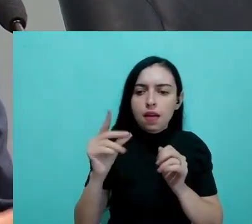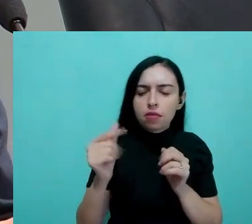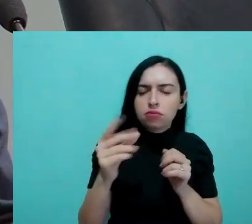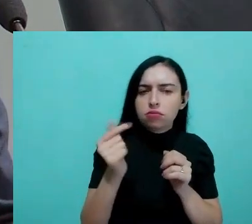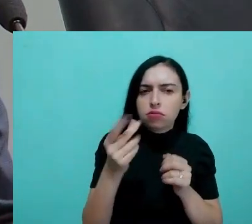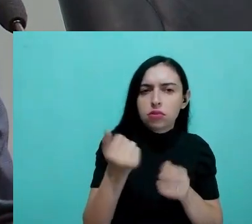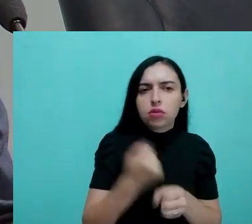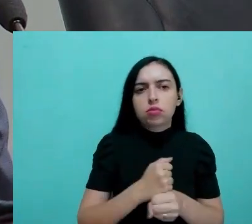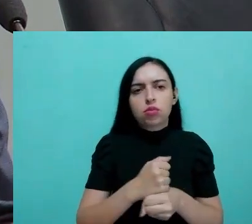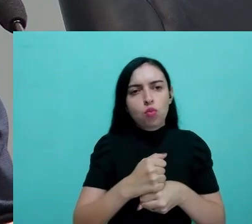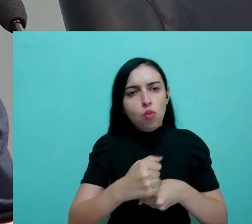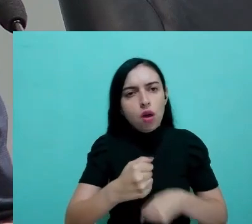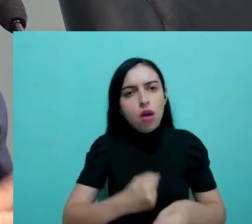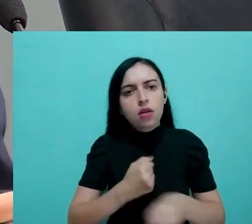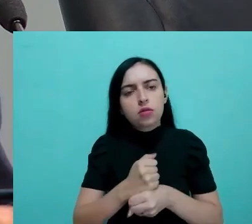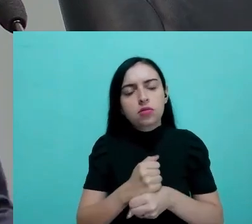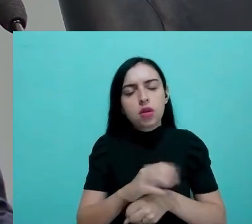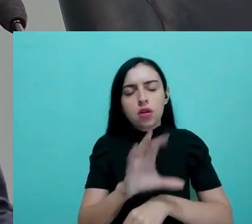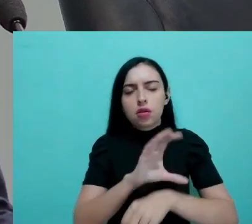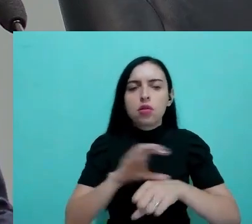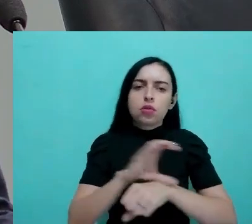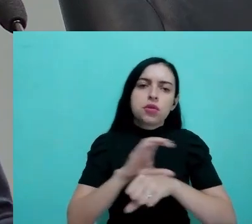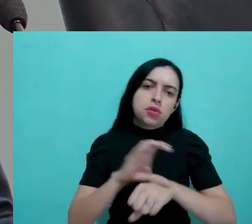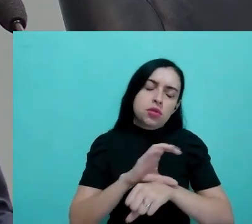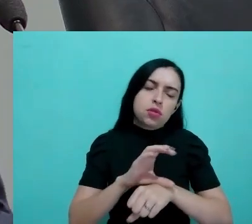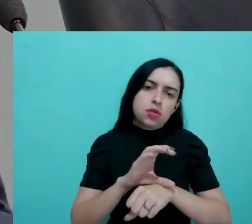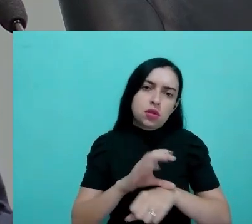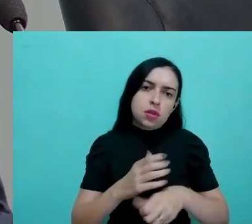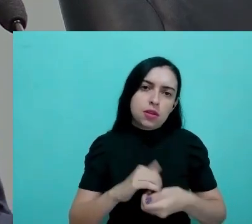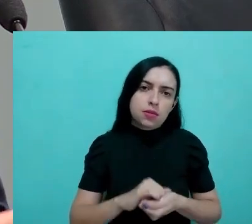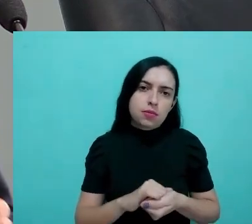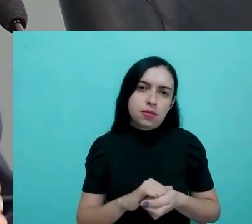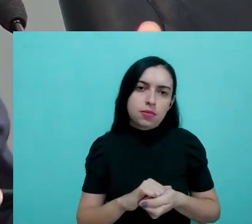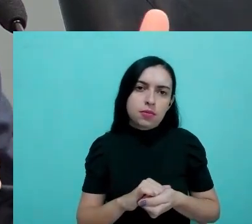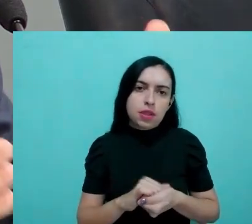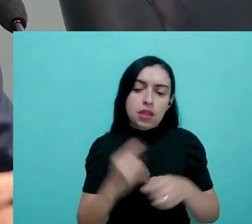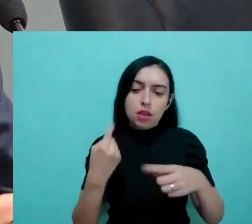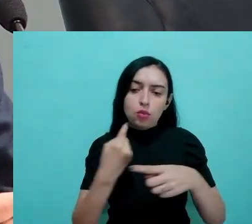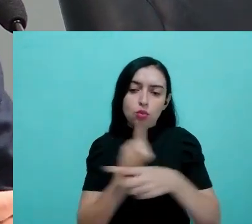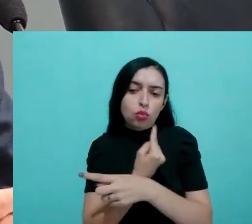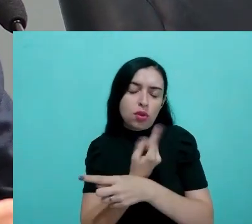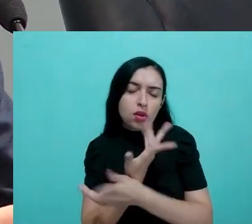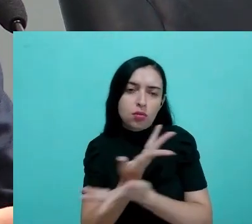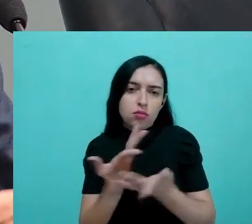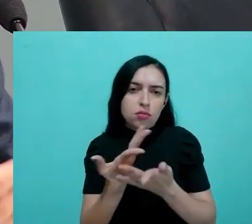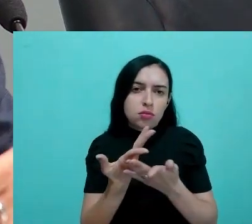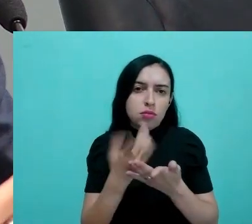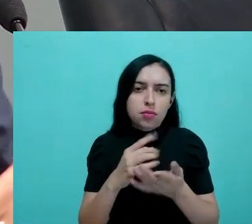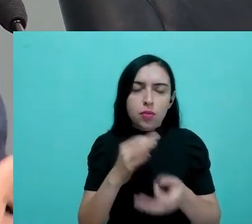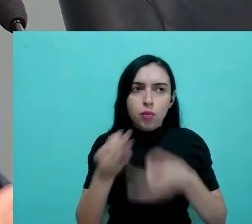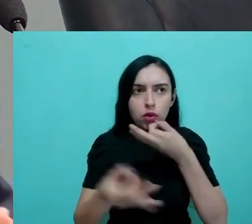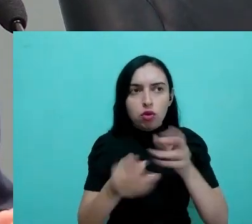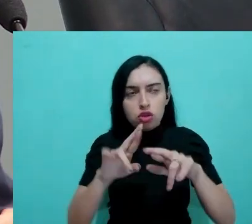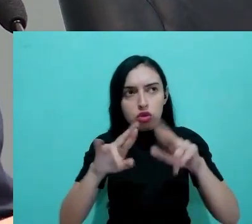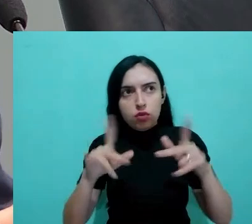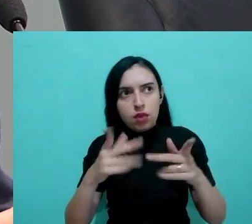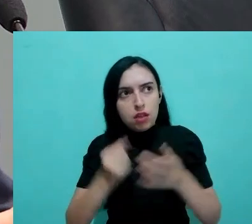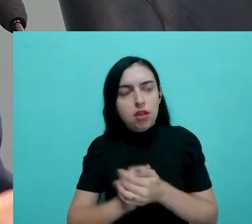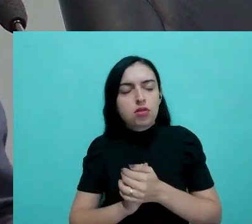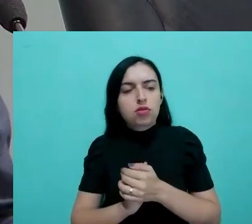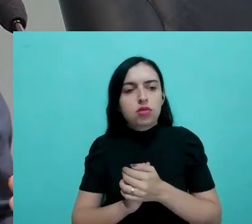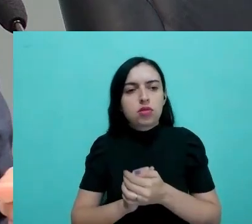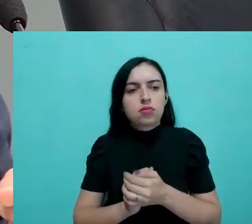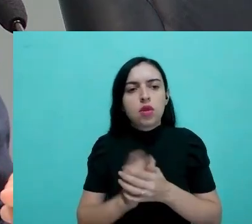de cambio constitucional. Y la contradicción es que esa procedura muy